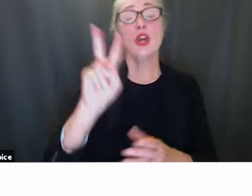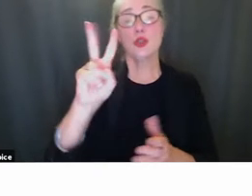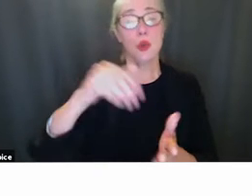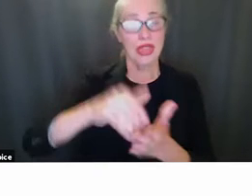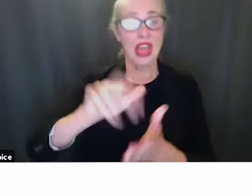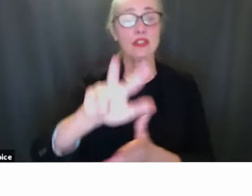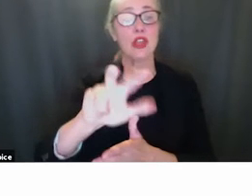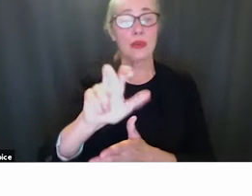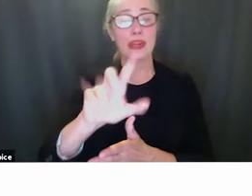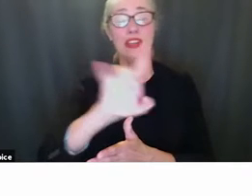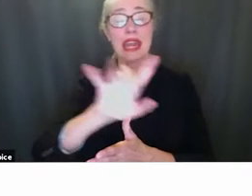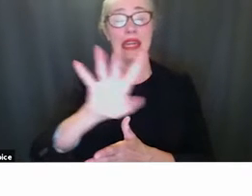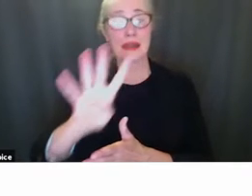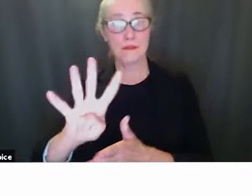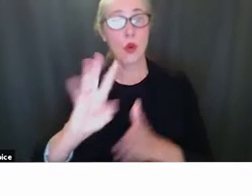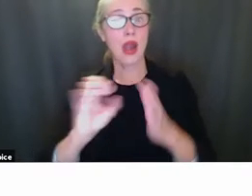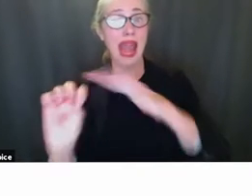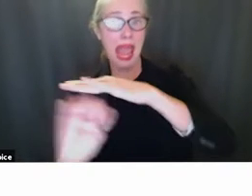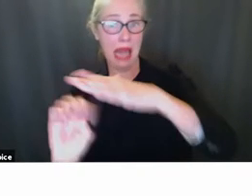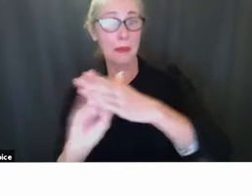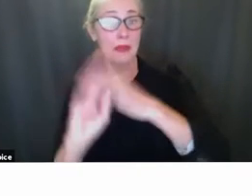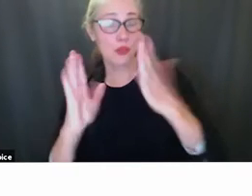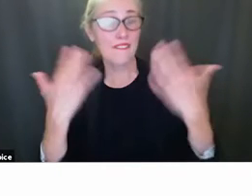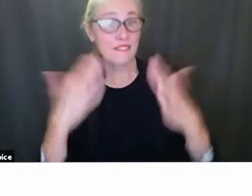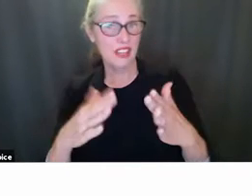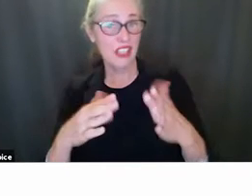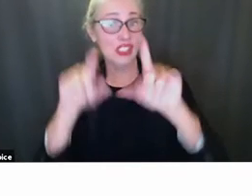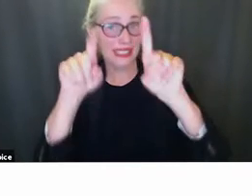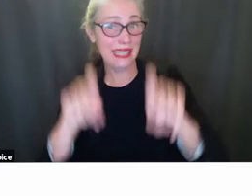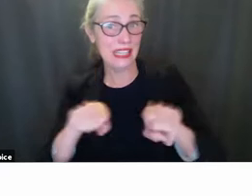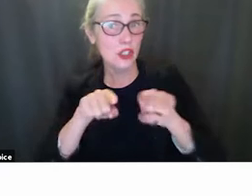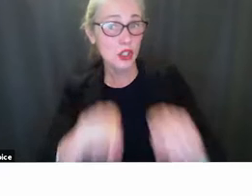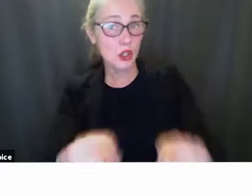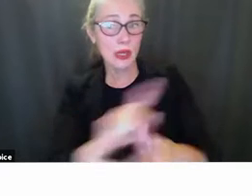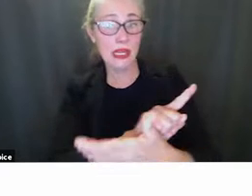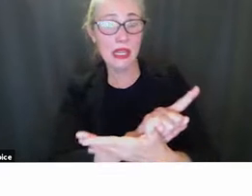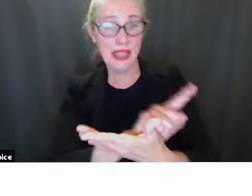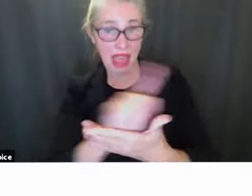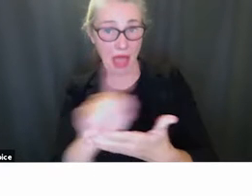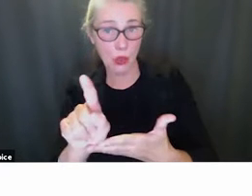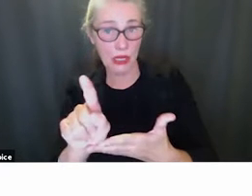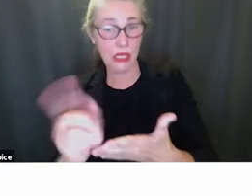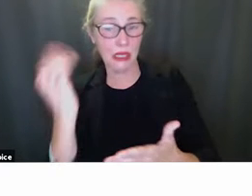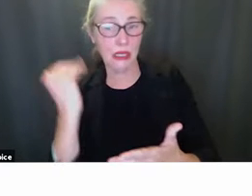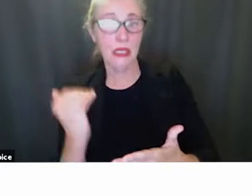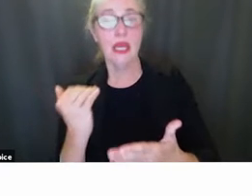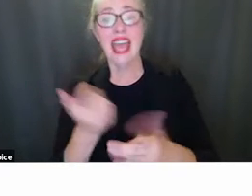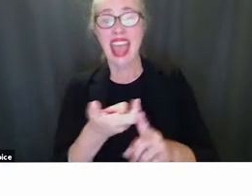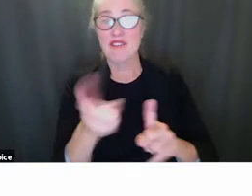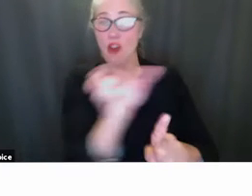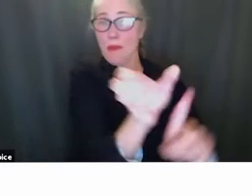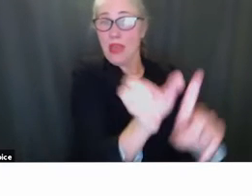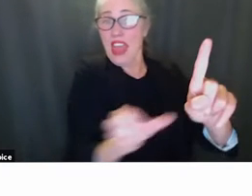de primaria se hicieron la prueba durante esas primeras dos semanas. De esos estudiantes, 11 de ellos, o